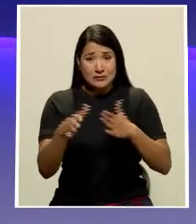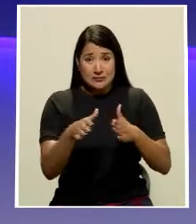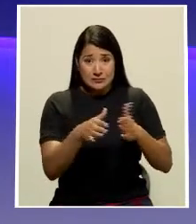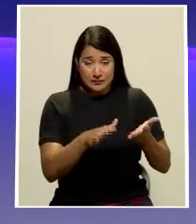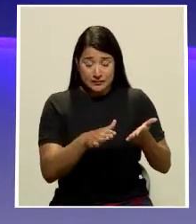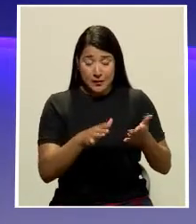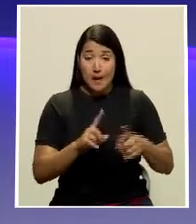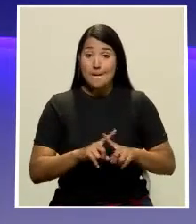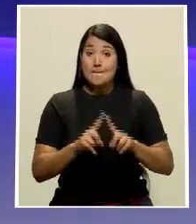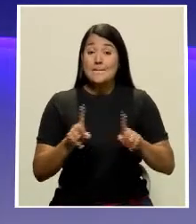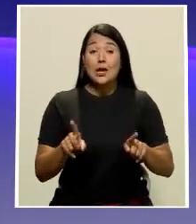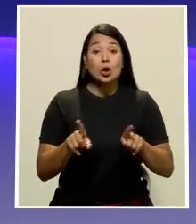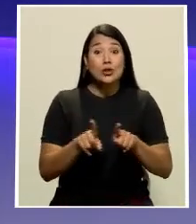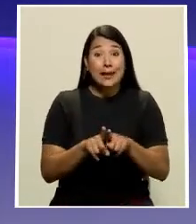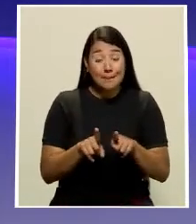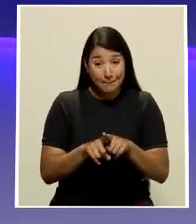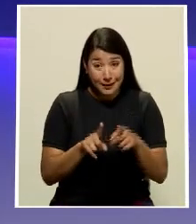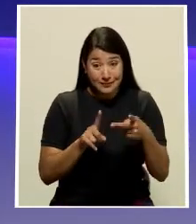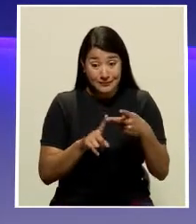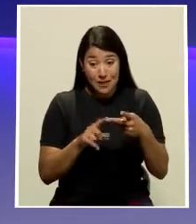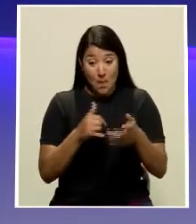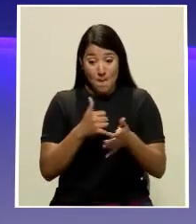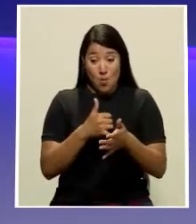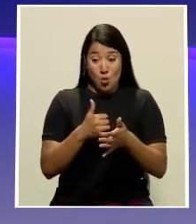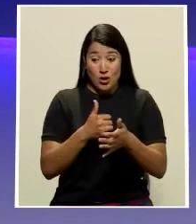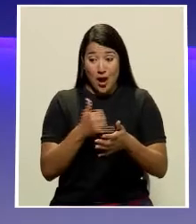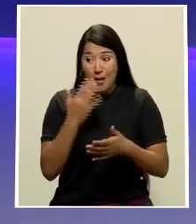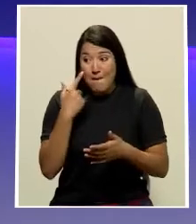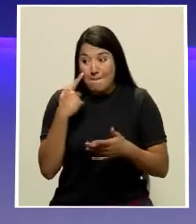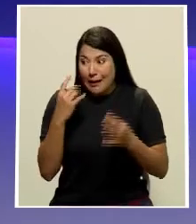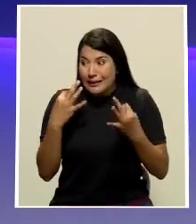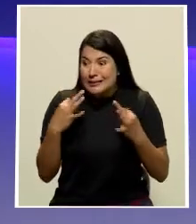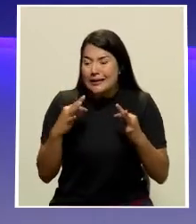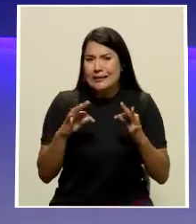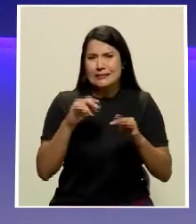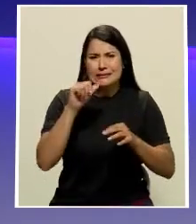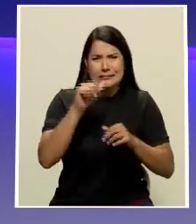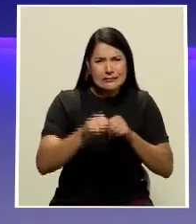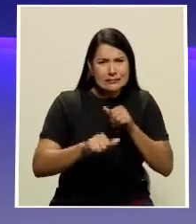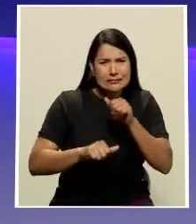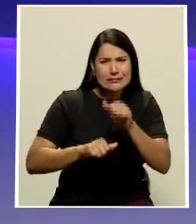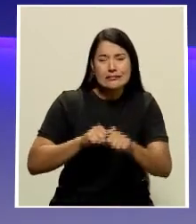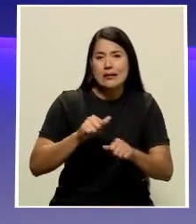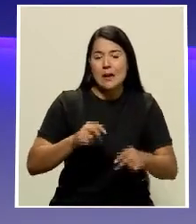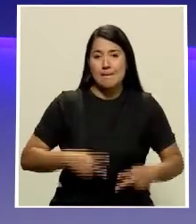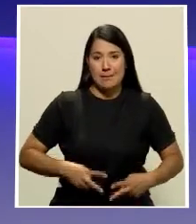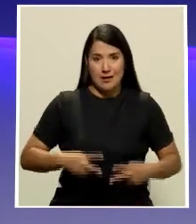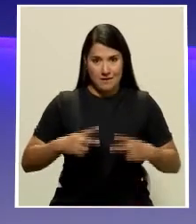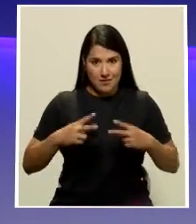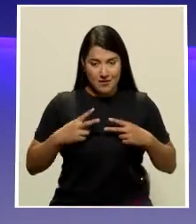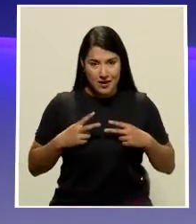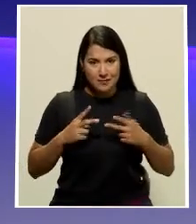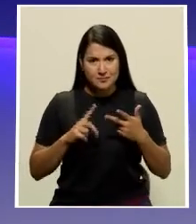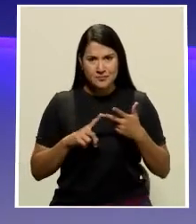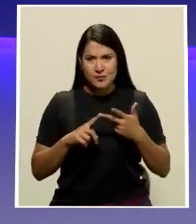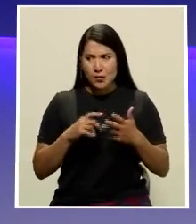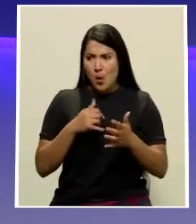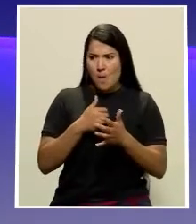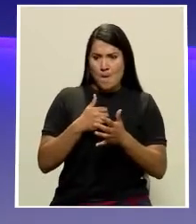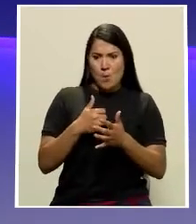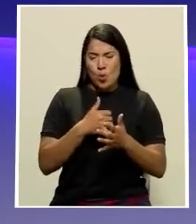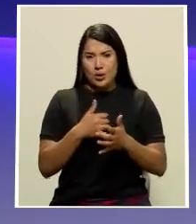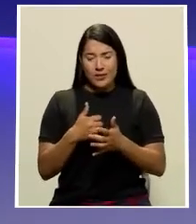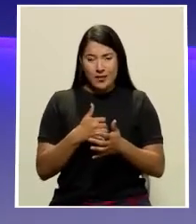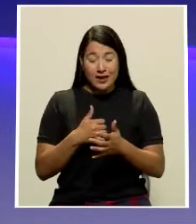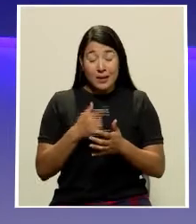Pero también la vulnerabilidad ante la supervivencia, ante la posibilidad de obtener algo